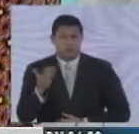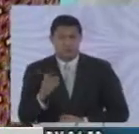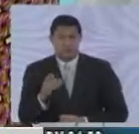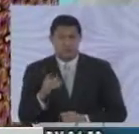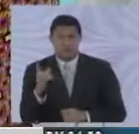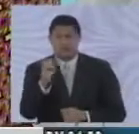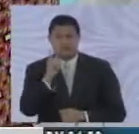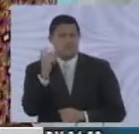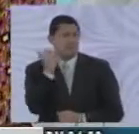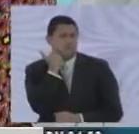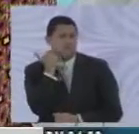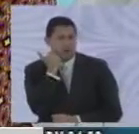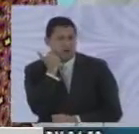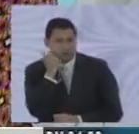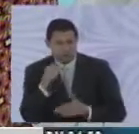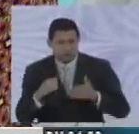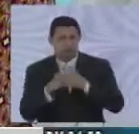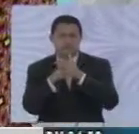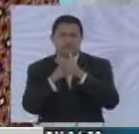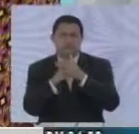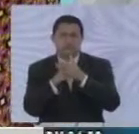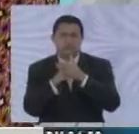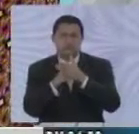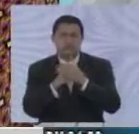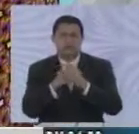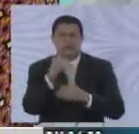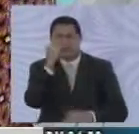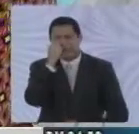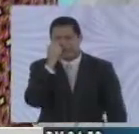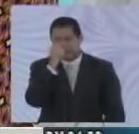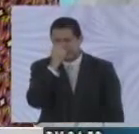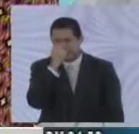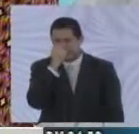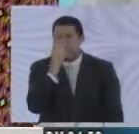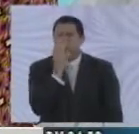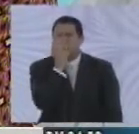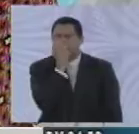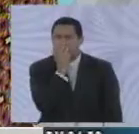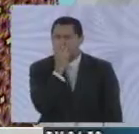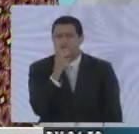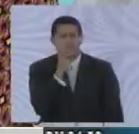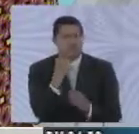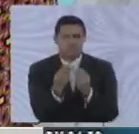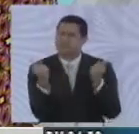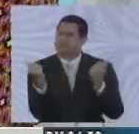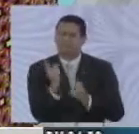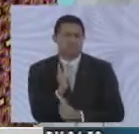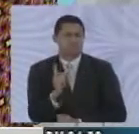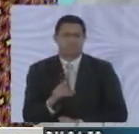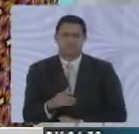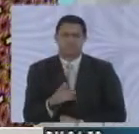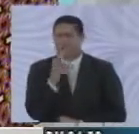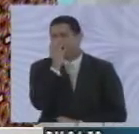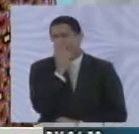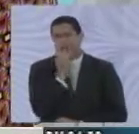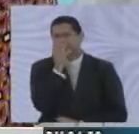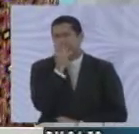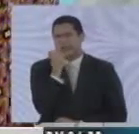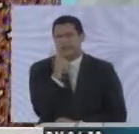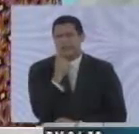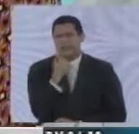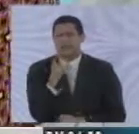no anatómicas de obstrucción nasal. La rinitis alérgica no tiene cura, o sea, los procesos alérgicos definitivamente